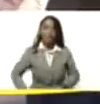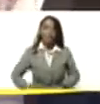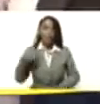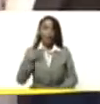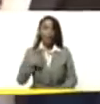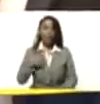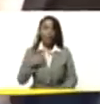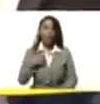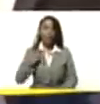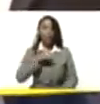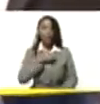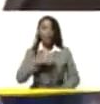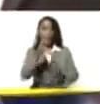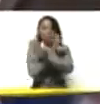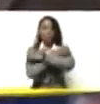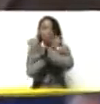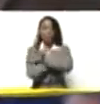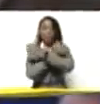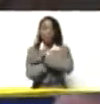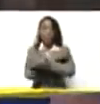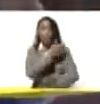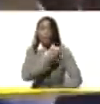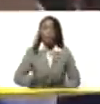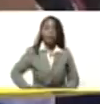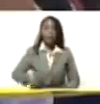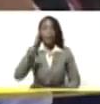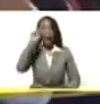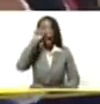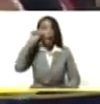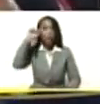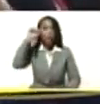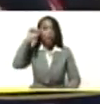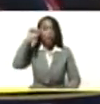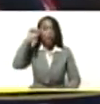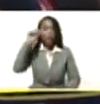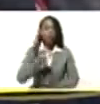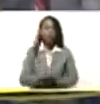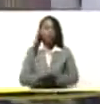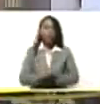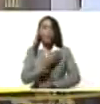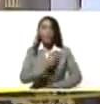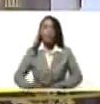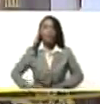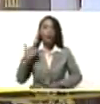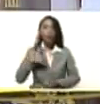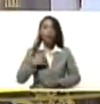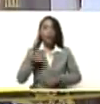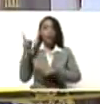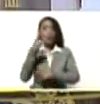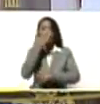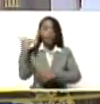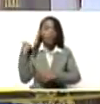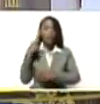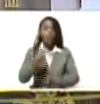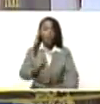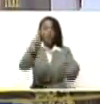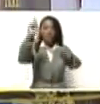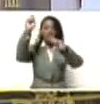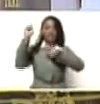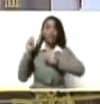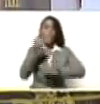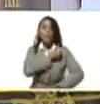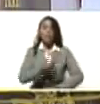nuestras felicitaciones al presidente alberto fernández quien esta semana que pasó asumió la presidencia